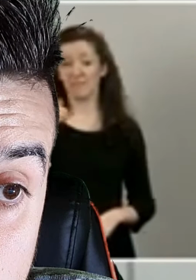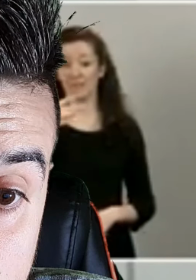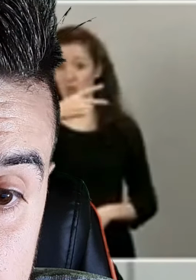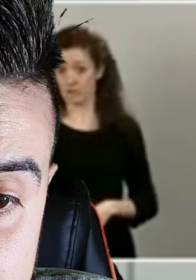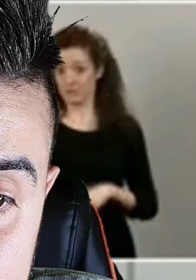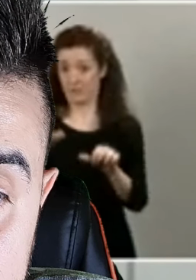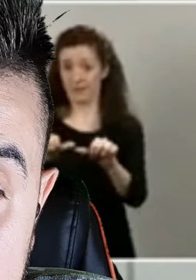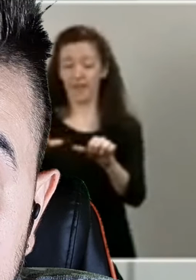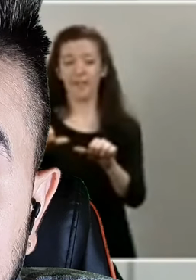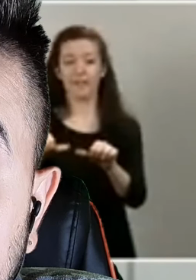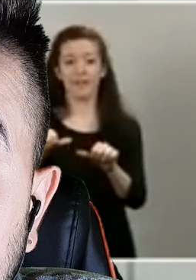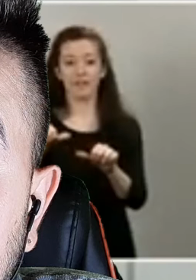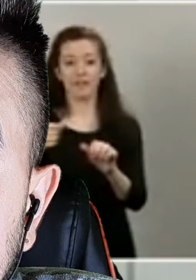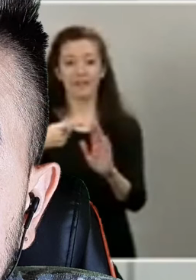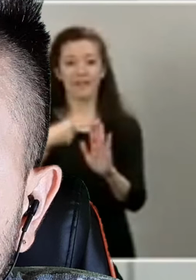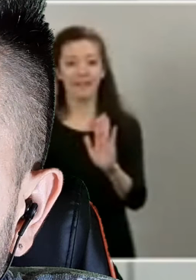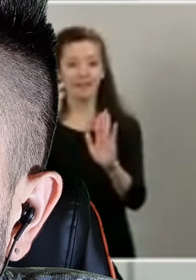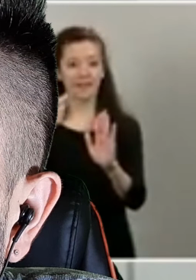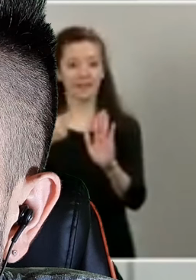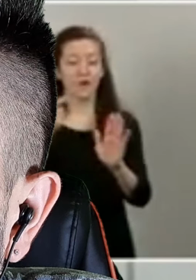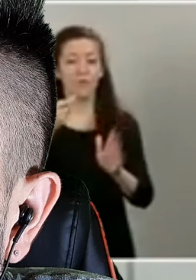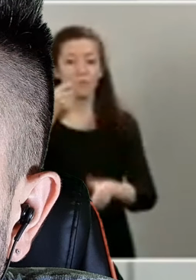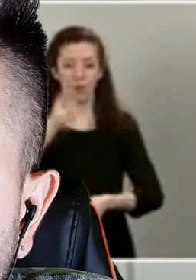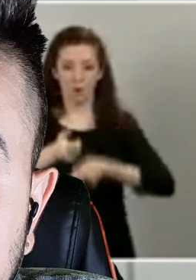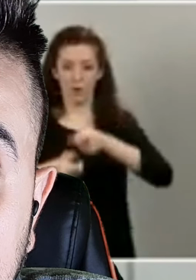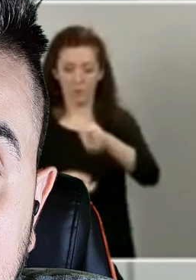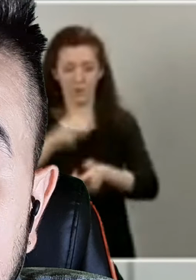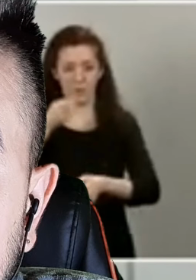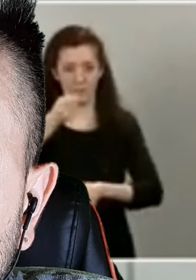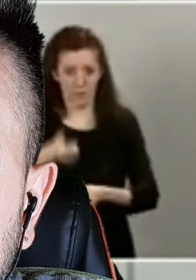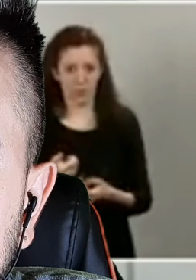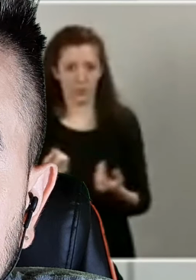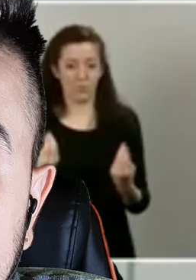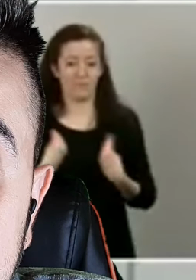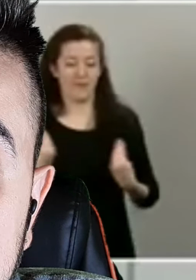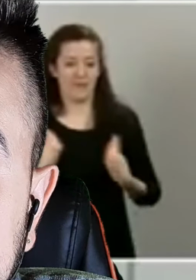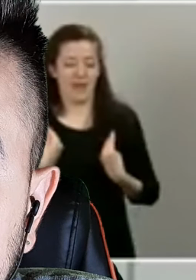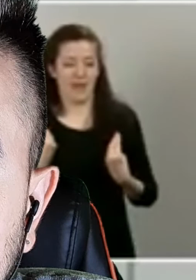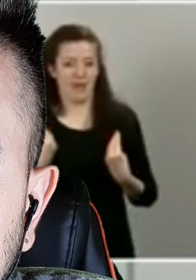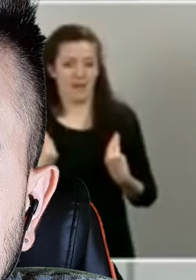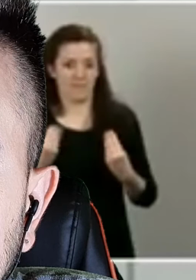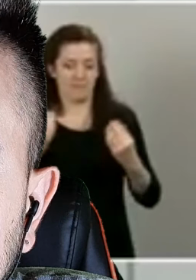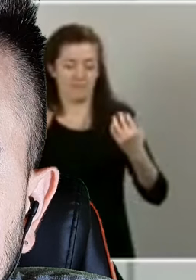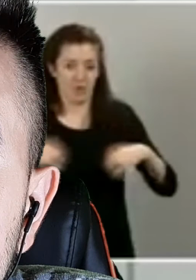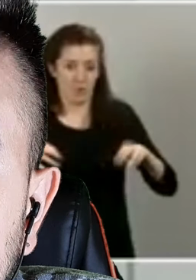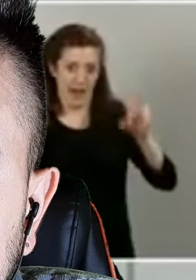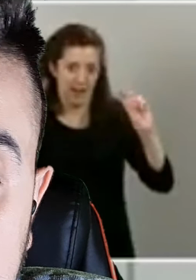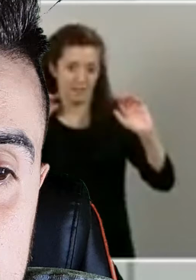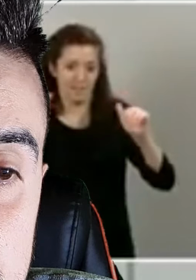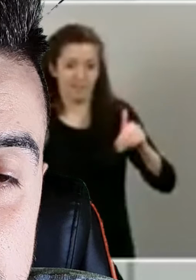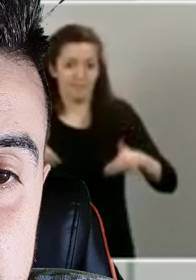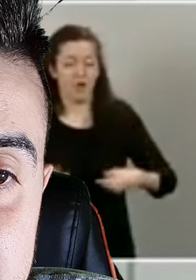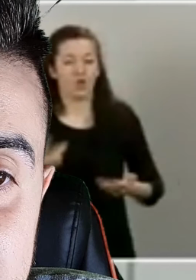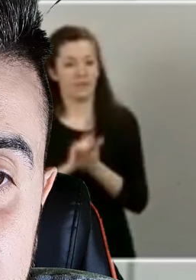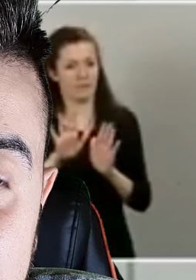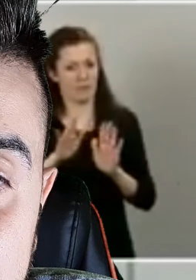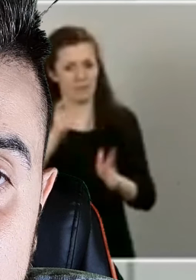mundo lo vea pero me siento abandonado me siento impedido